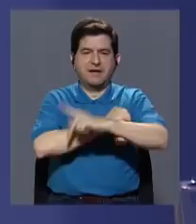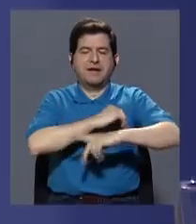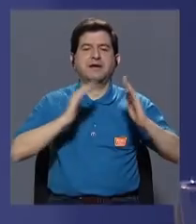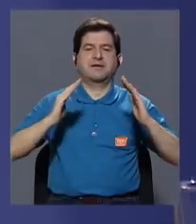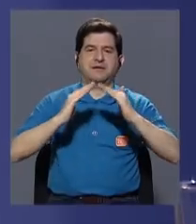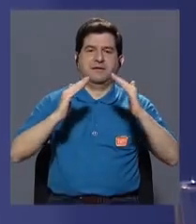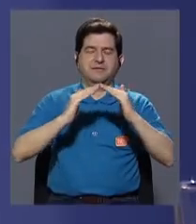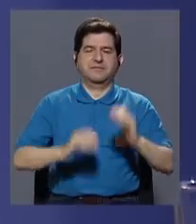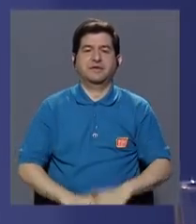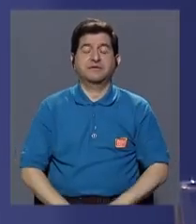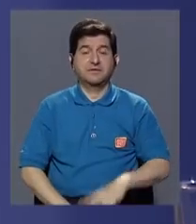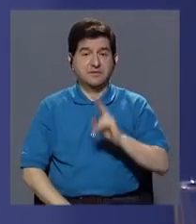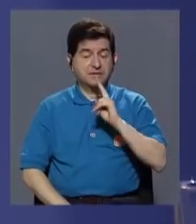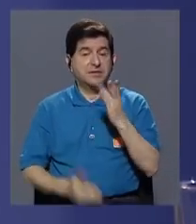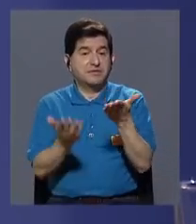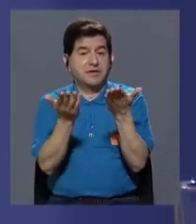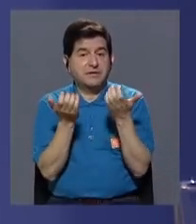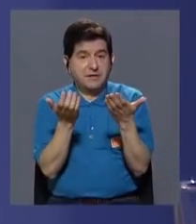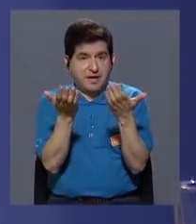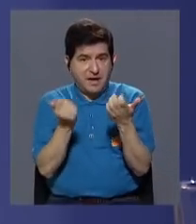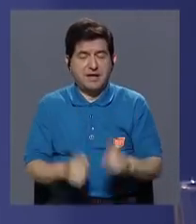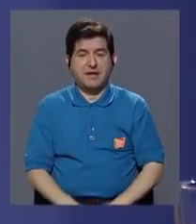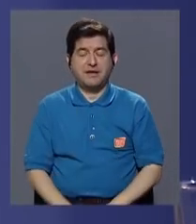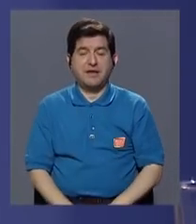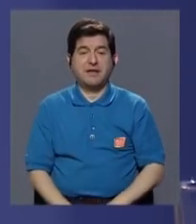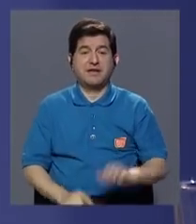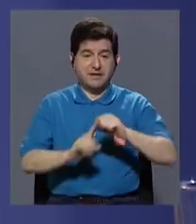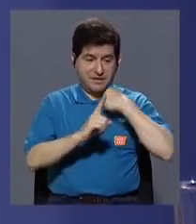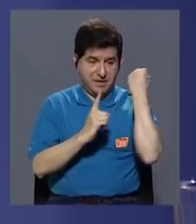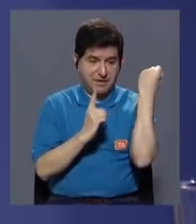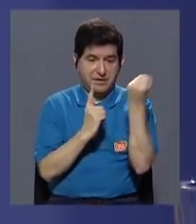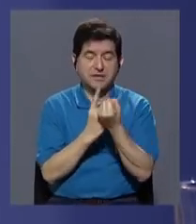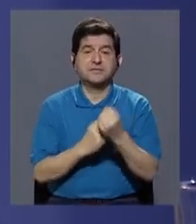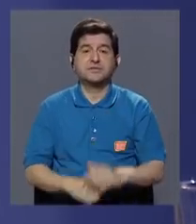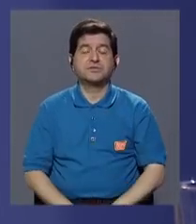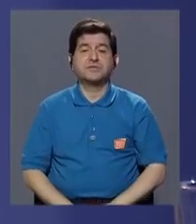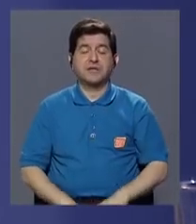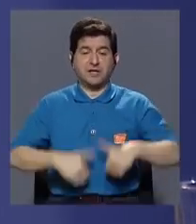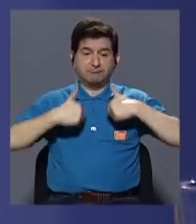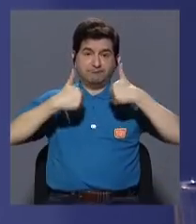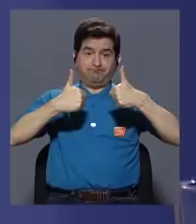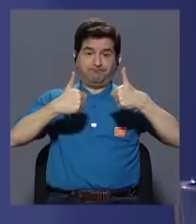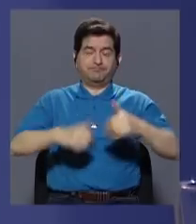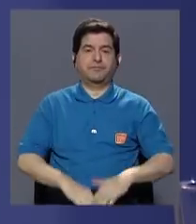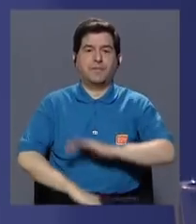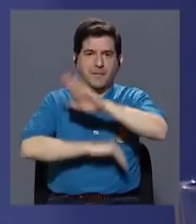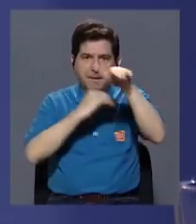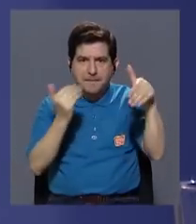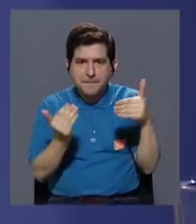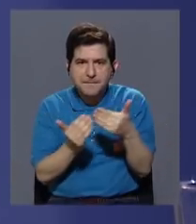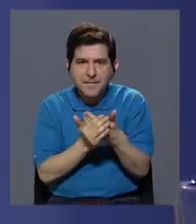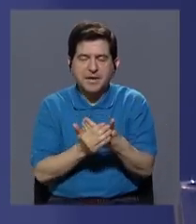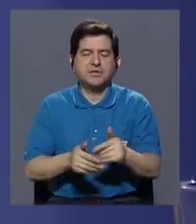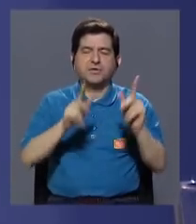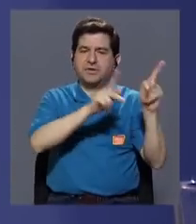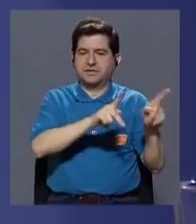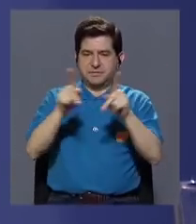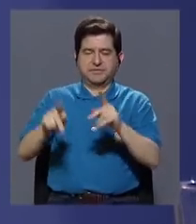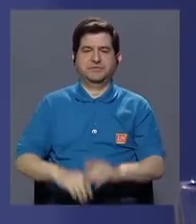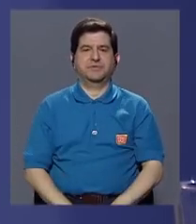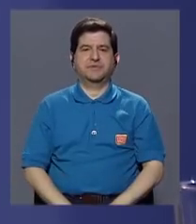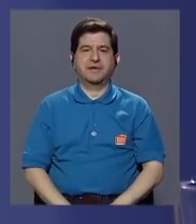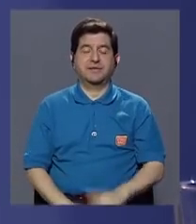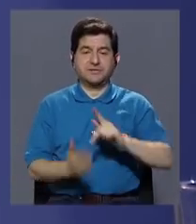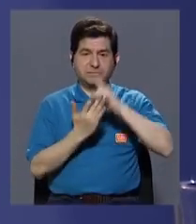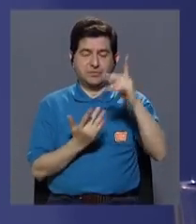país si realmente queremos aspirar a que nuestra sociedad sea pura vida para todos y para todas